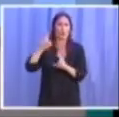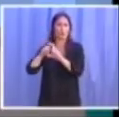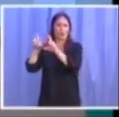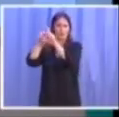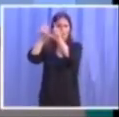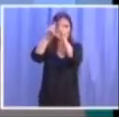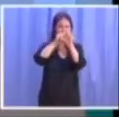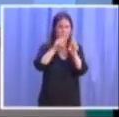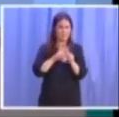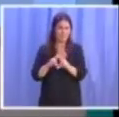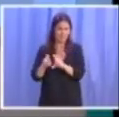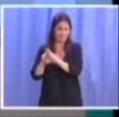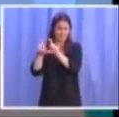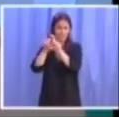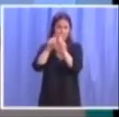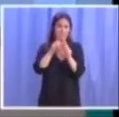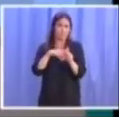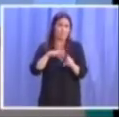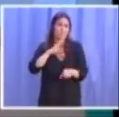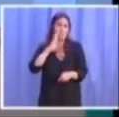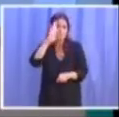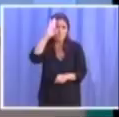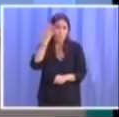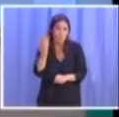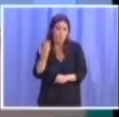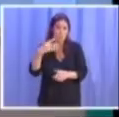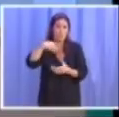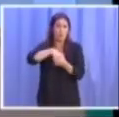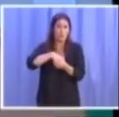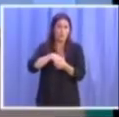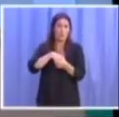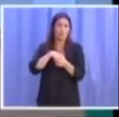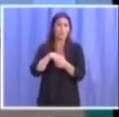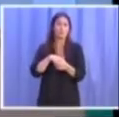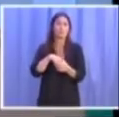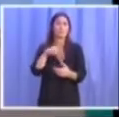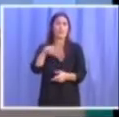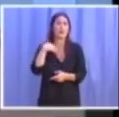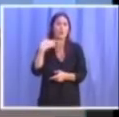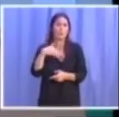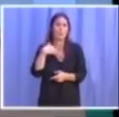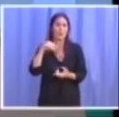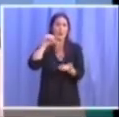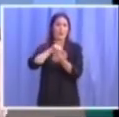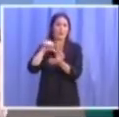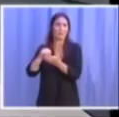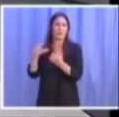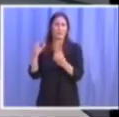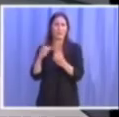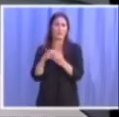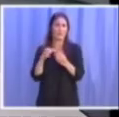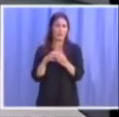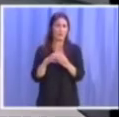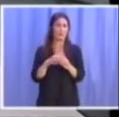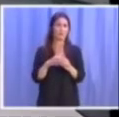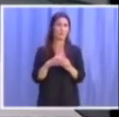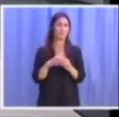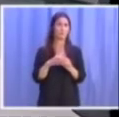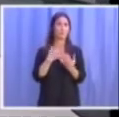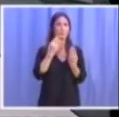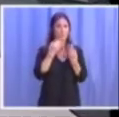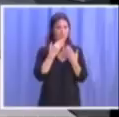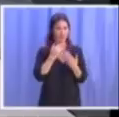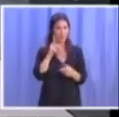capitalista, por si a alguien se le ocurre decir lo contrario, o como está sucediendo en la misma Nueva York. Bueno,